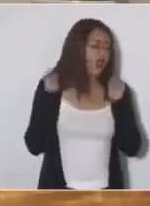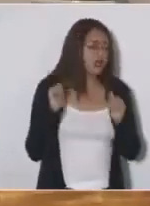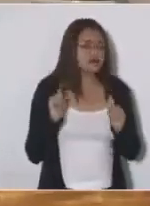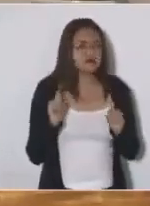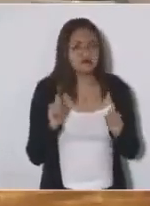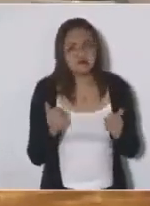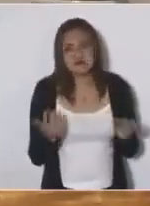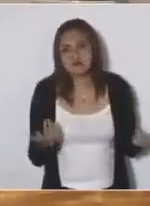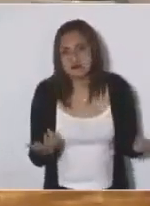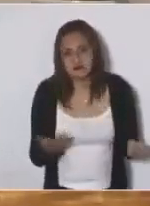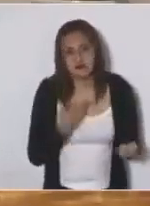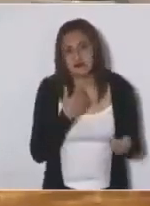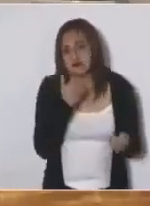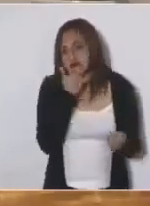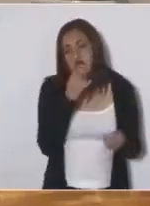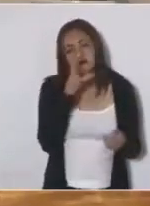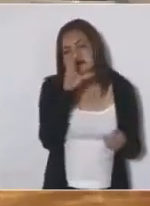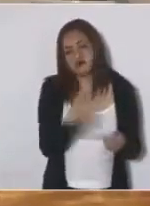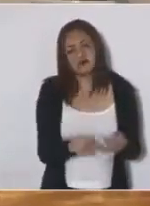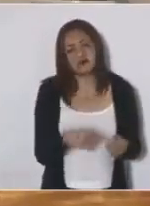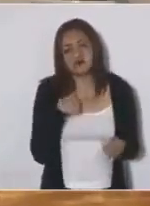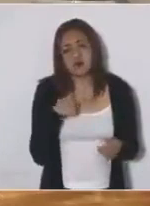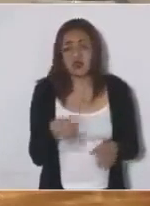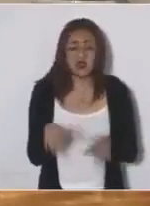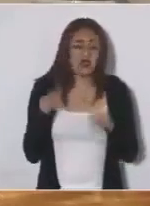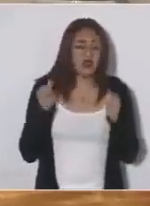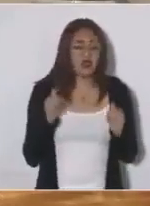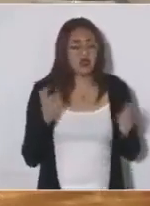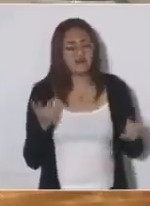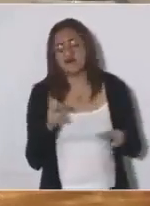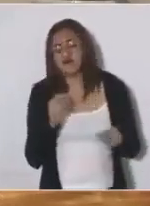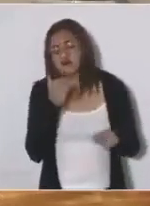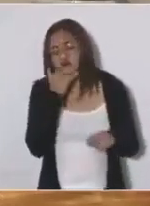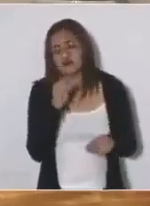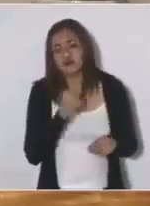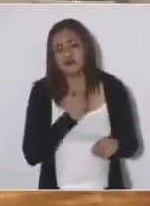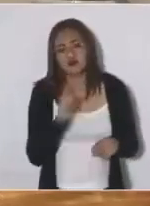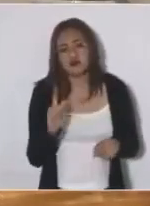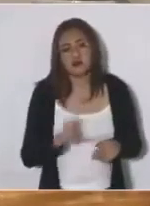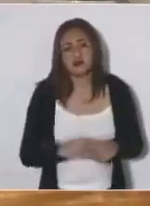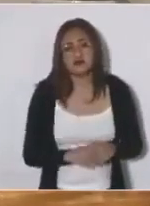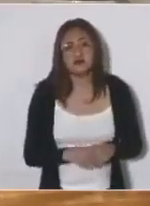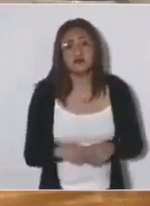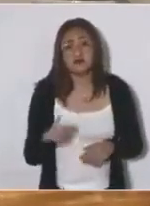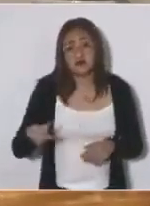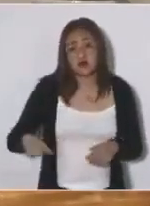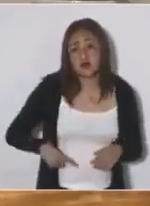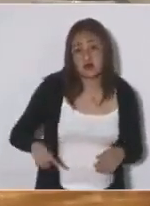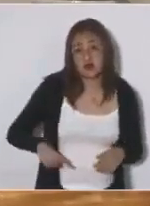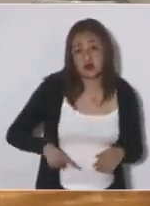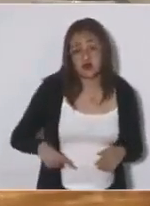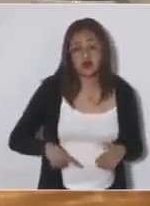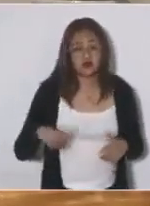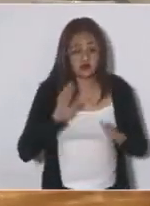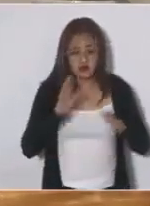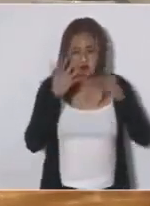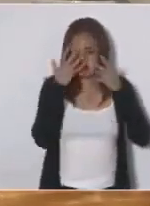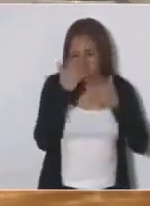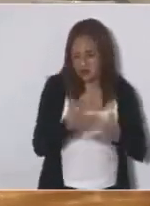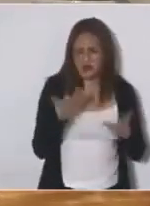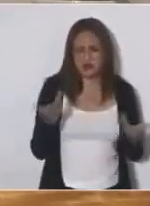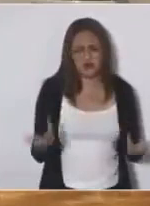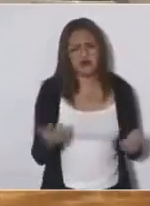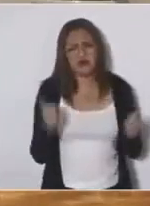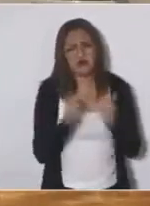rajones así simple el gobierno no trata con rajones y menos con gente que piensa que